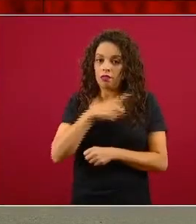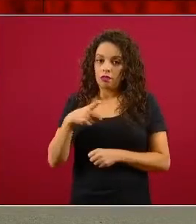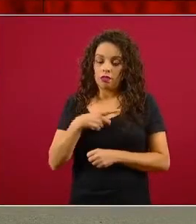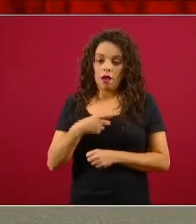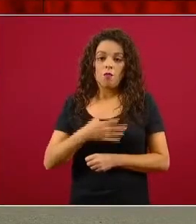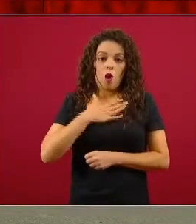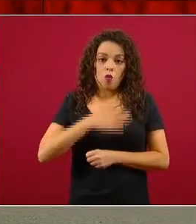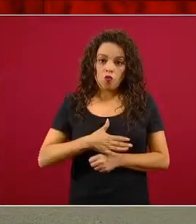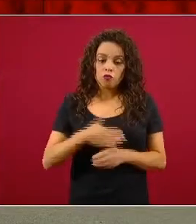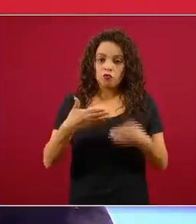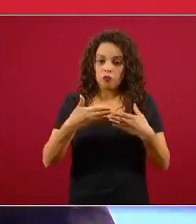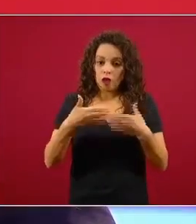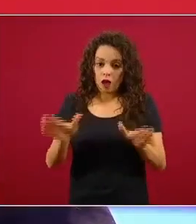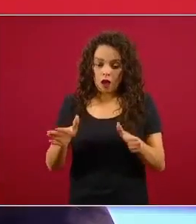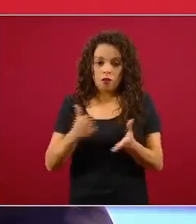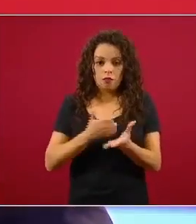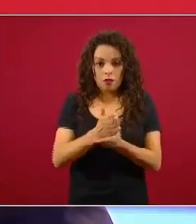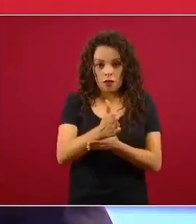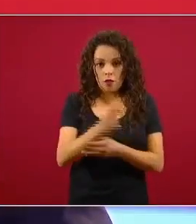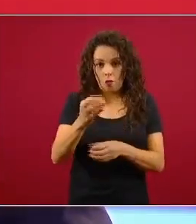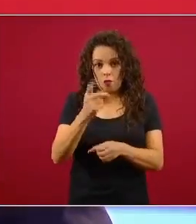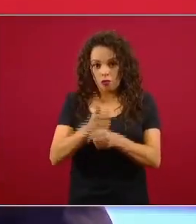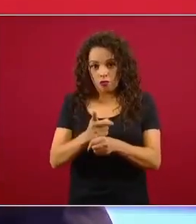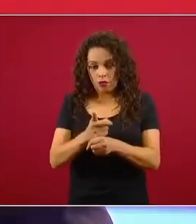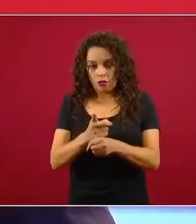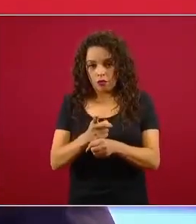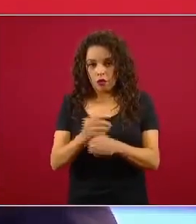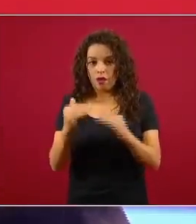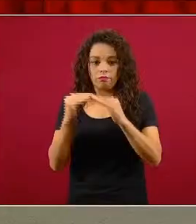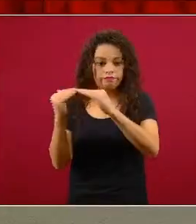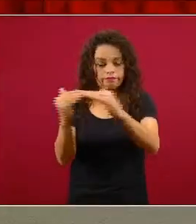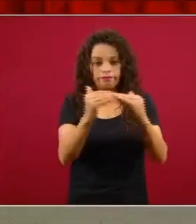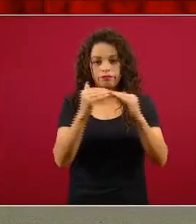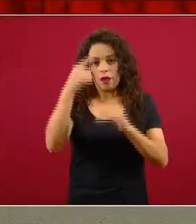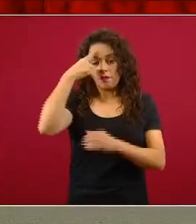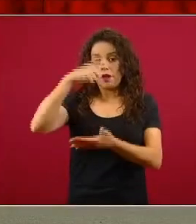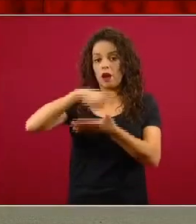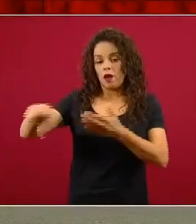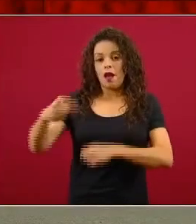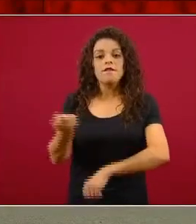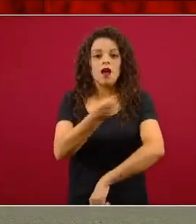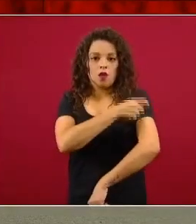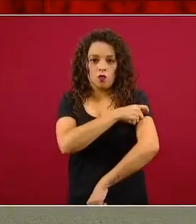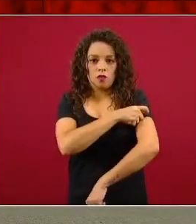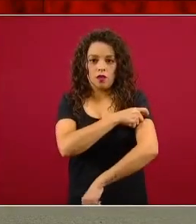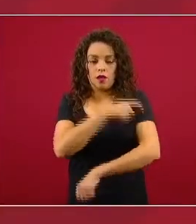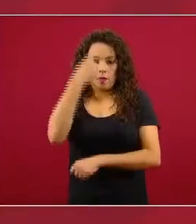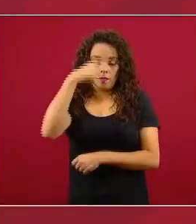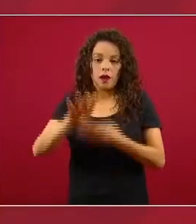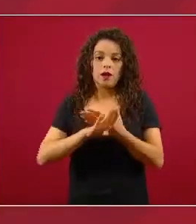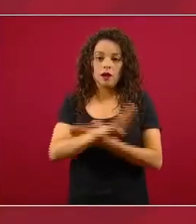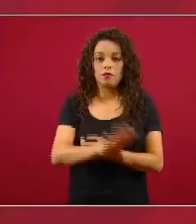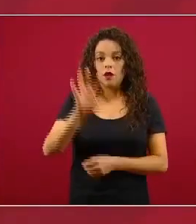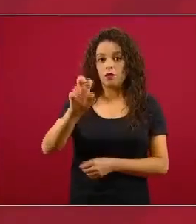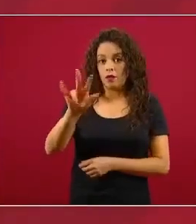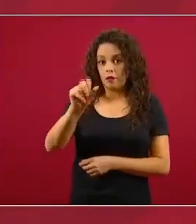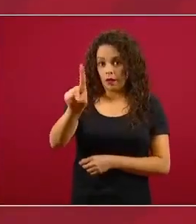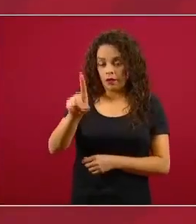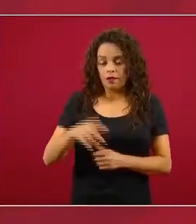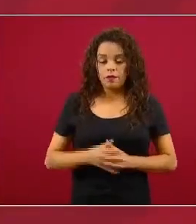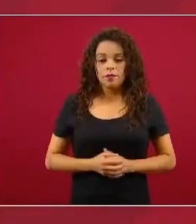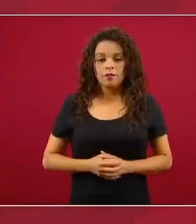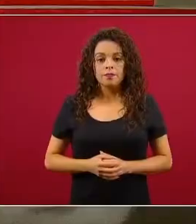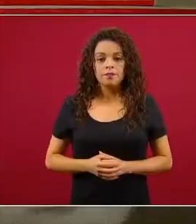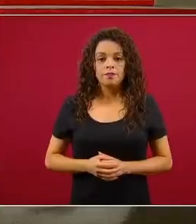el acceso equitativo, el acceso temprano a las vacunas contra COVID. De las